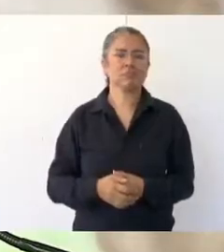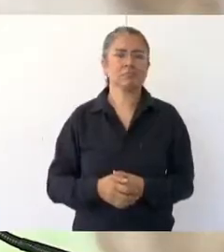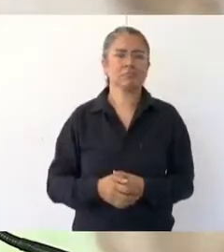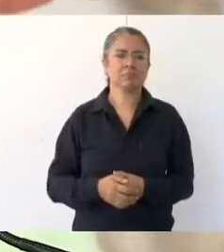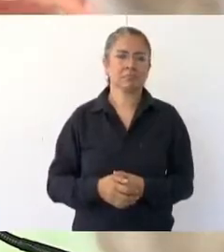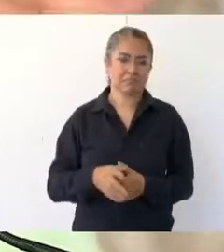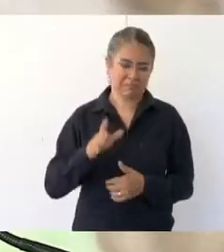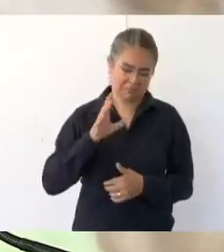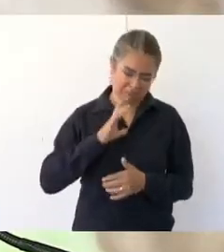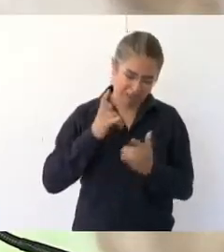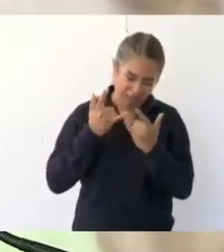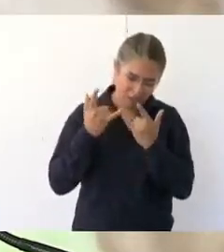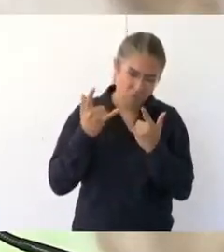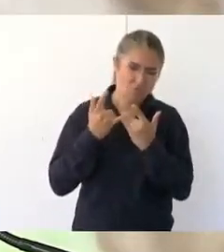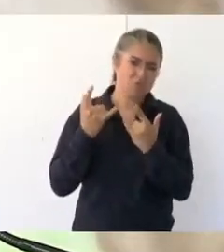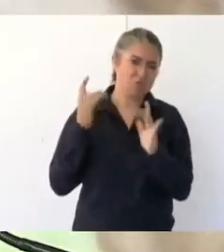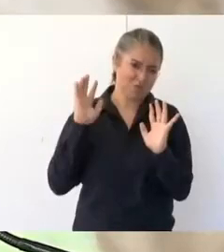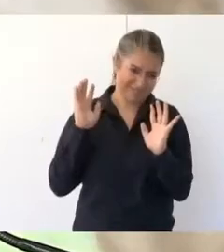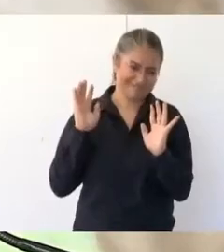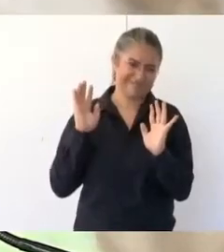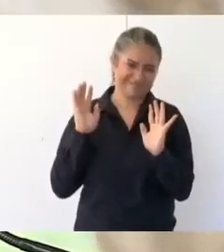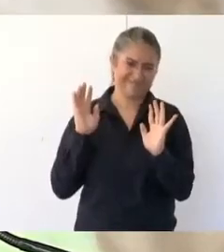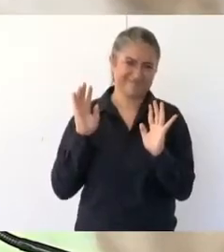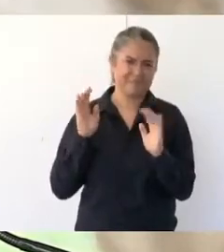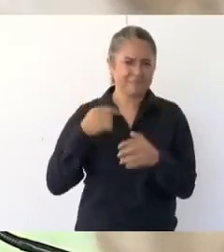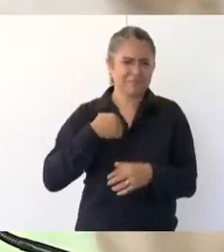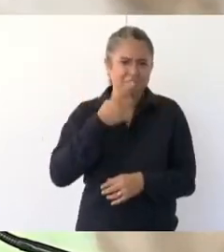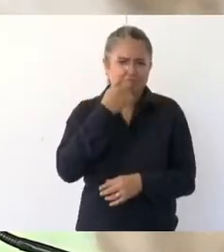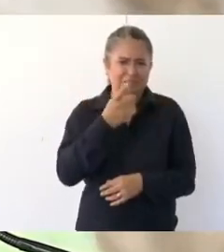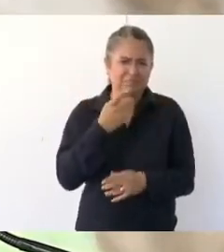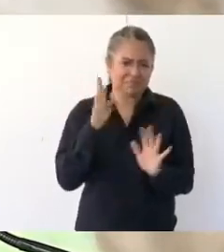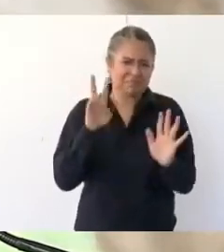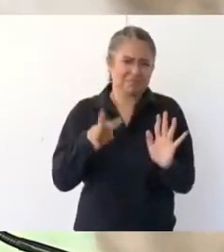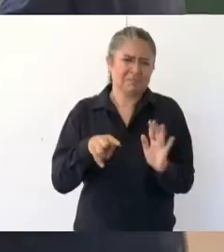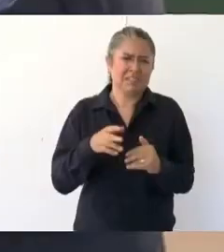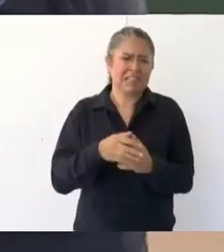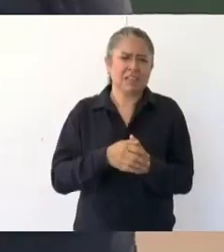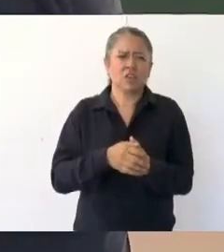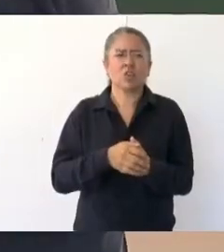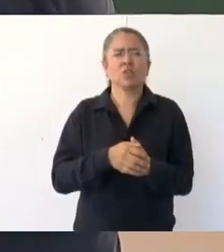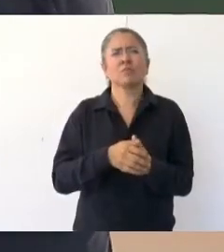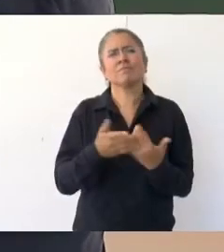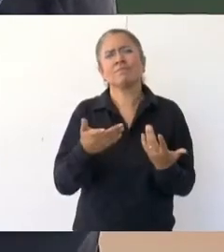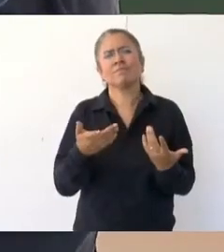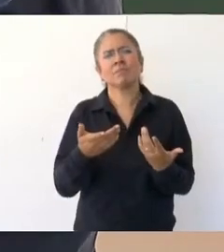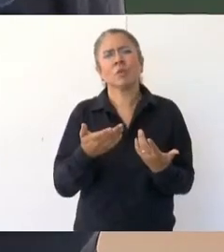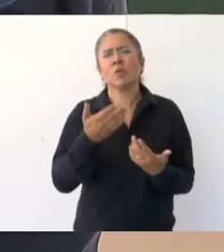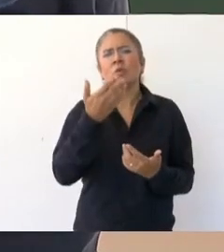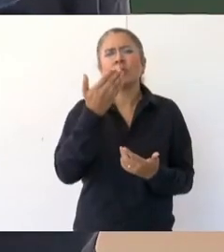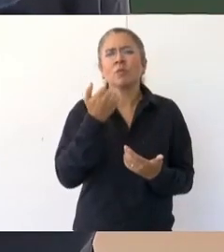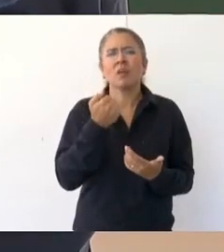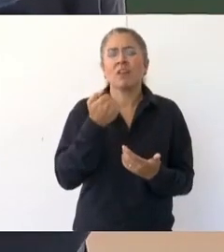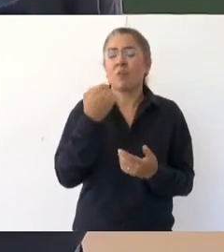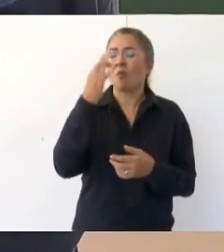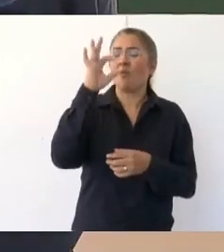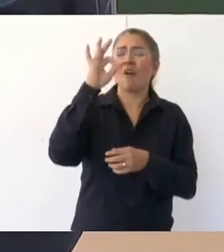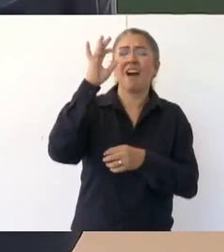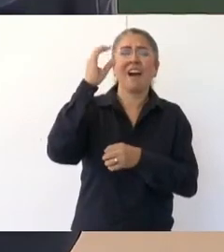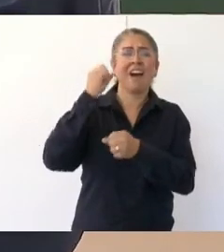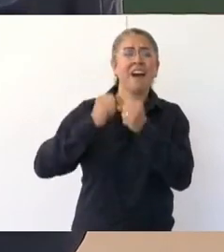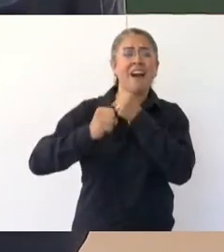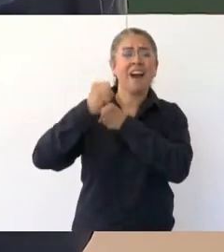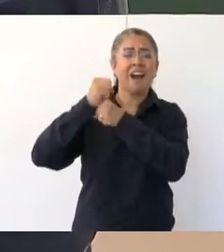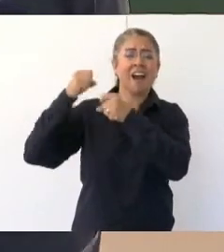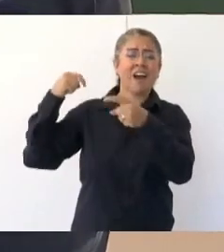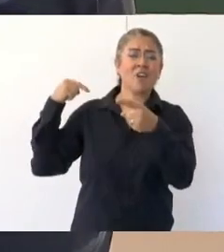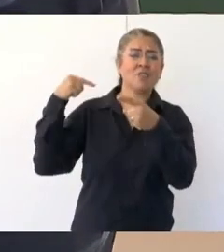Tiene su historia, porque les decía yo que no habían hecho ninguna refinería en 40 años. Sí hicieron